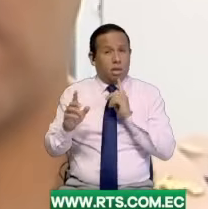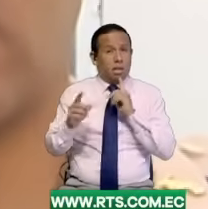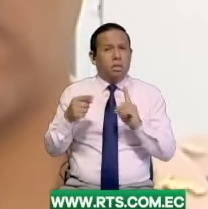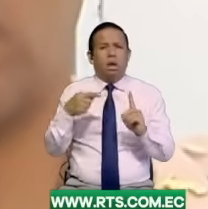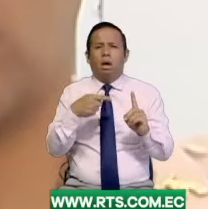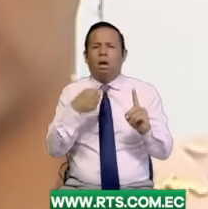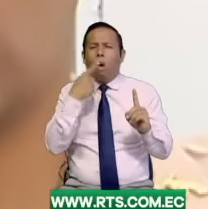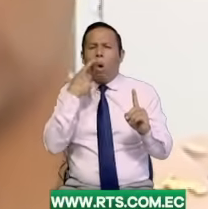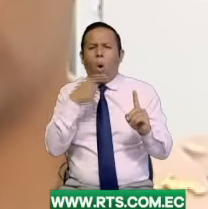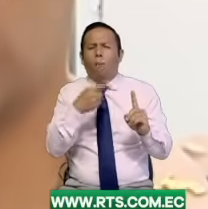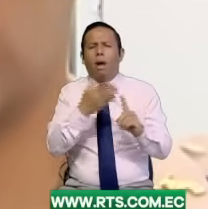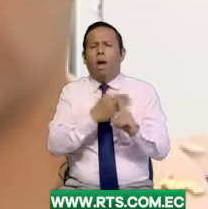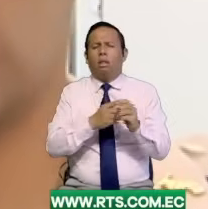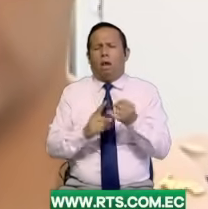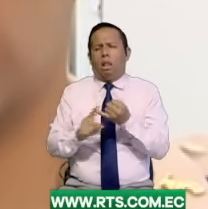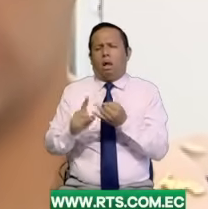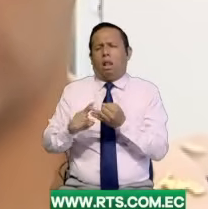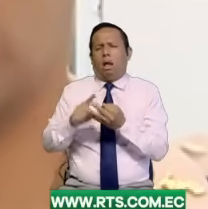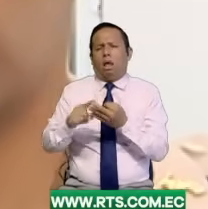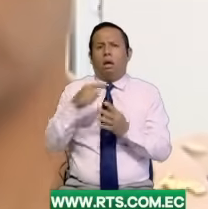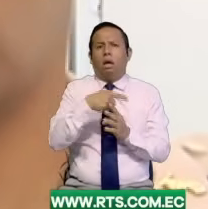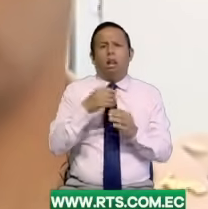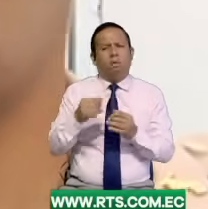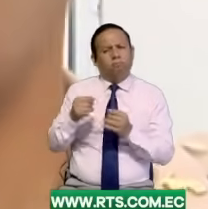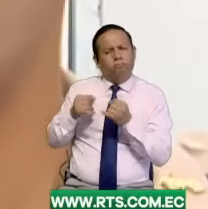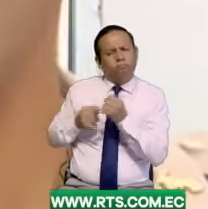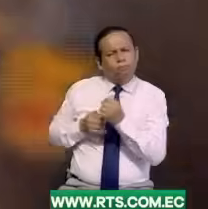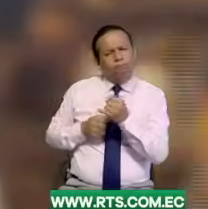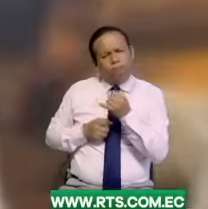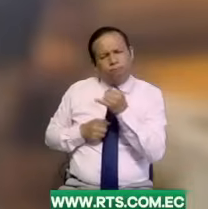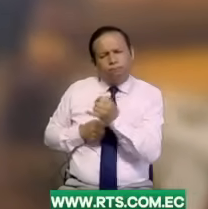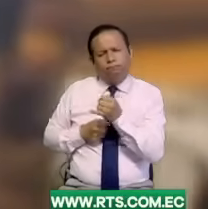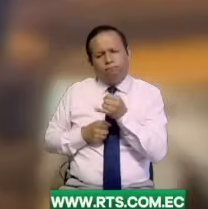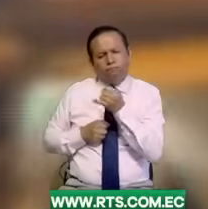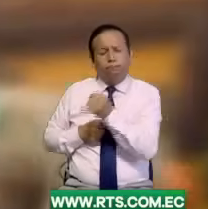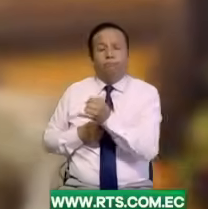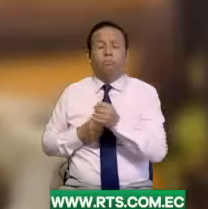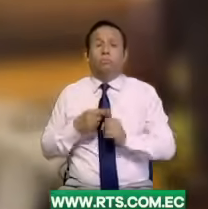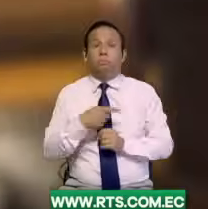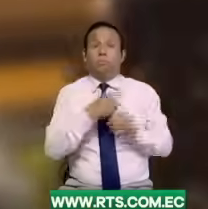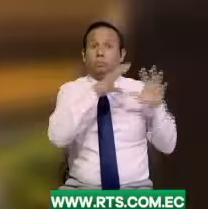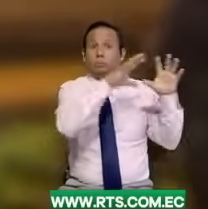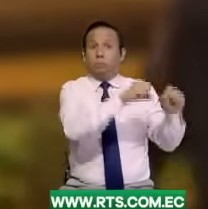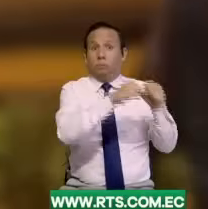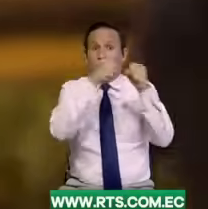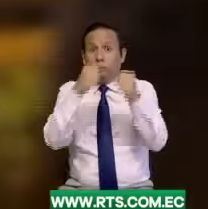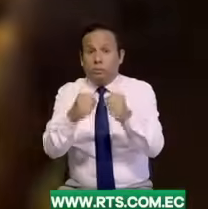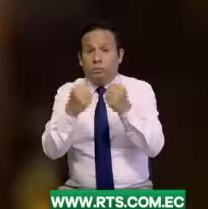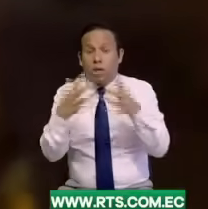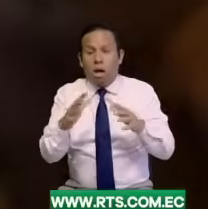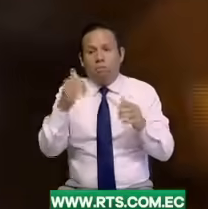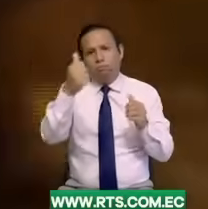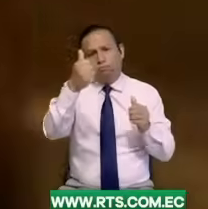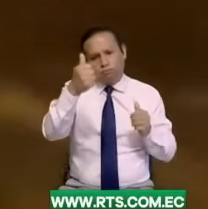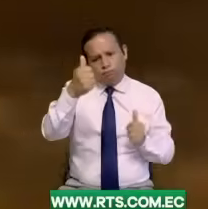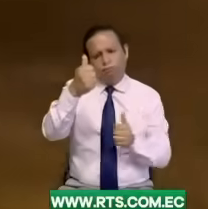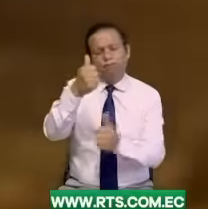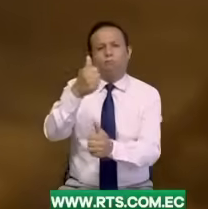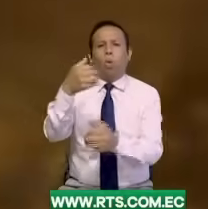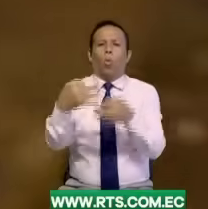que es por varias ocasiones que había cometido este hecho delictivo. Ahora, con su detención, fue puesto a órdenes de las autoridades